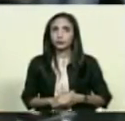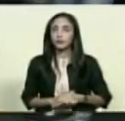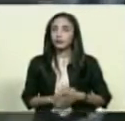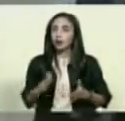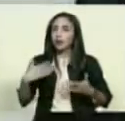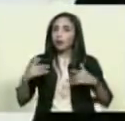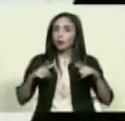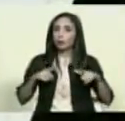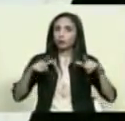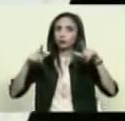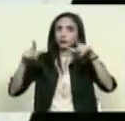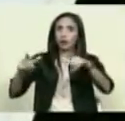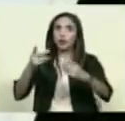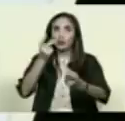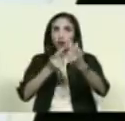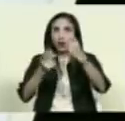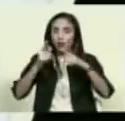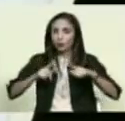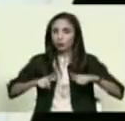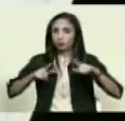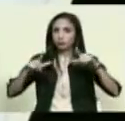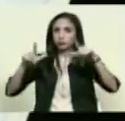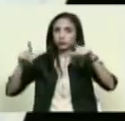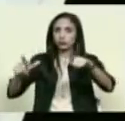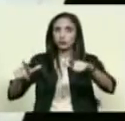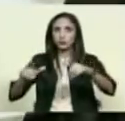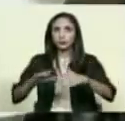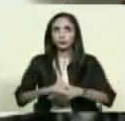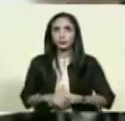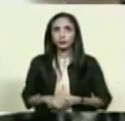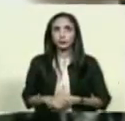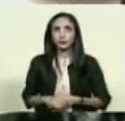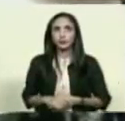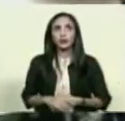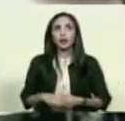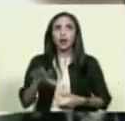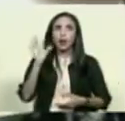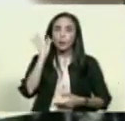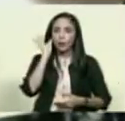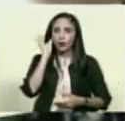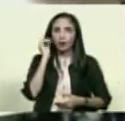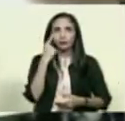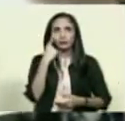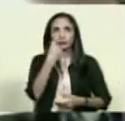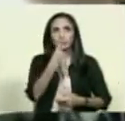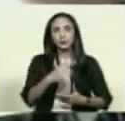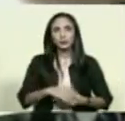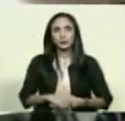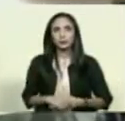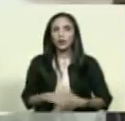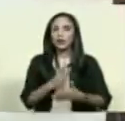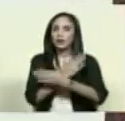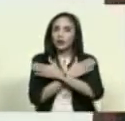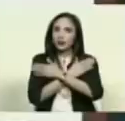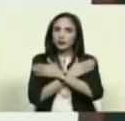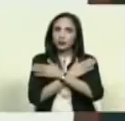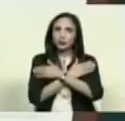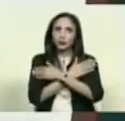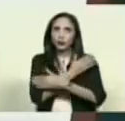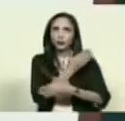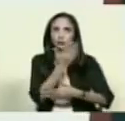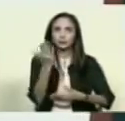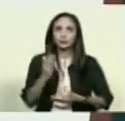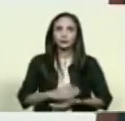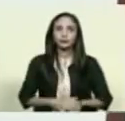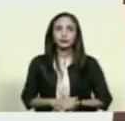entrega del financiamiento a nuestra emprendedora María Cayena. Felicitaciones, María, y a